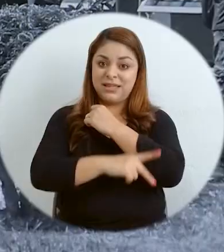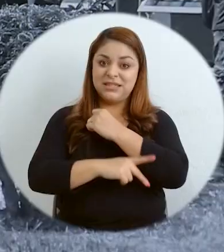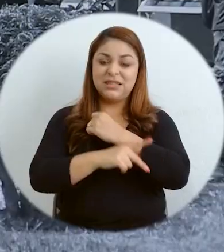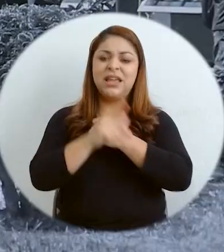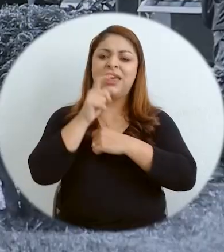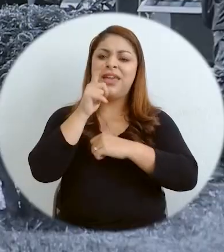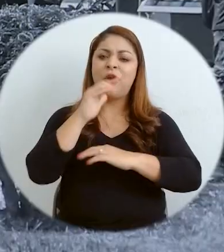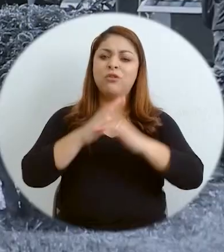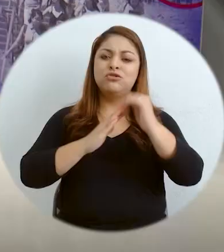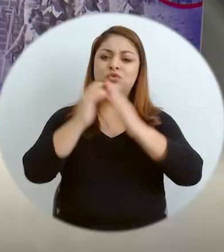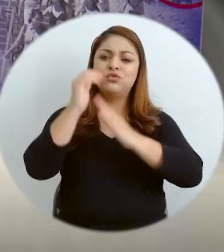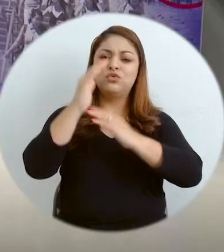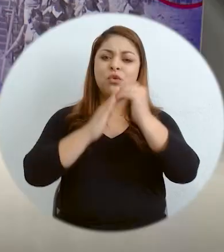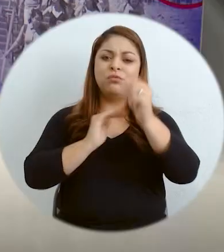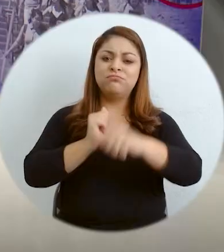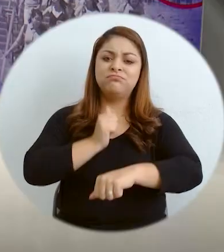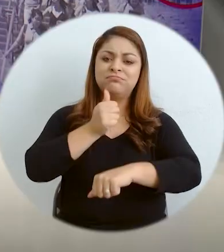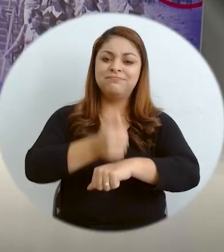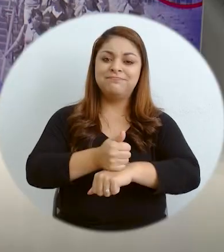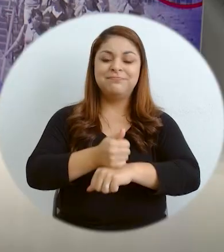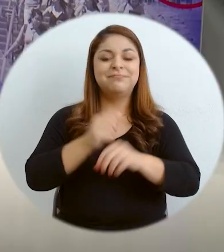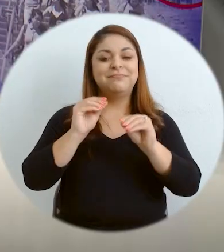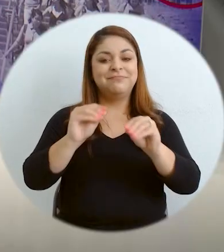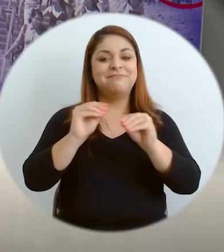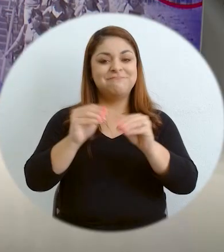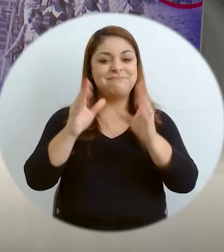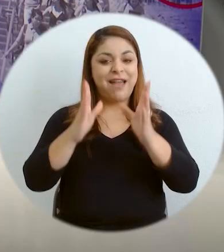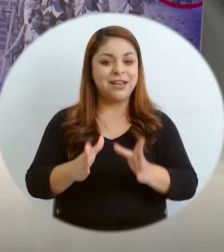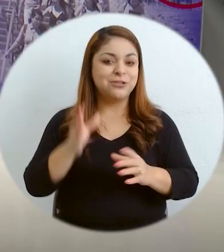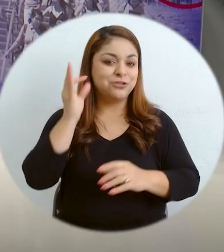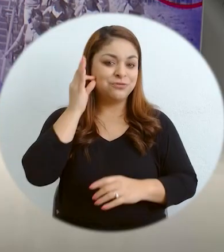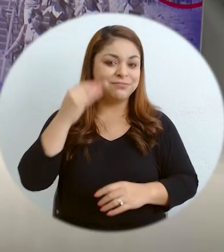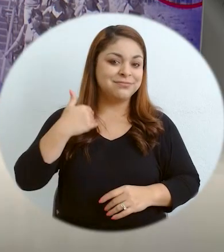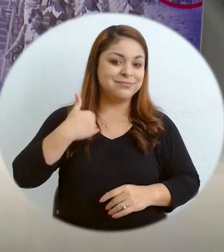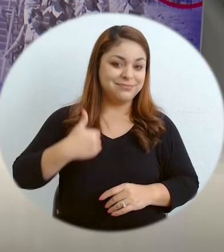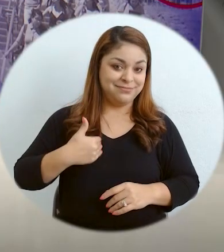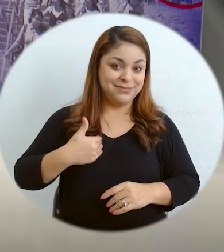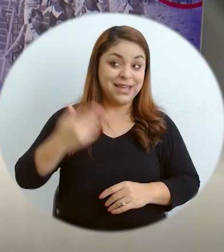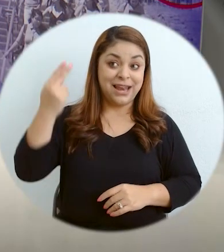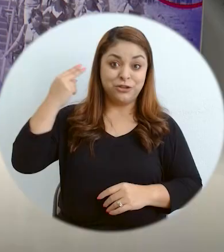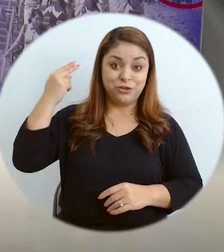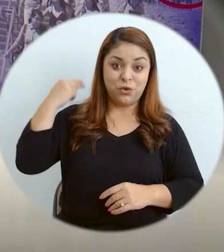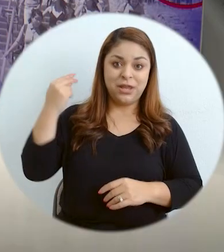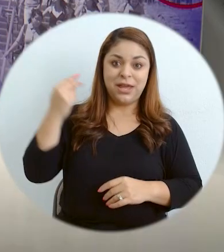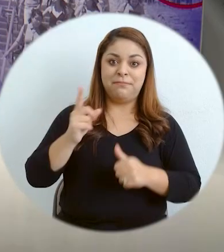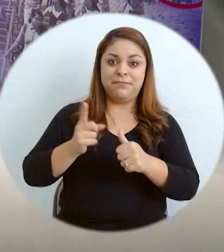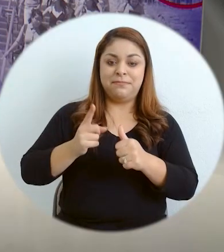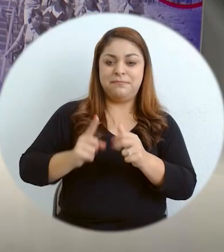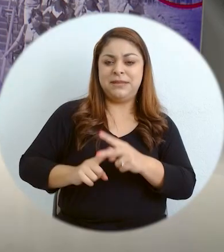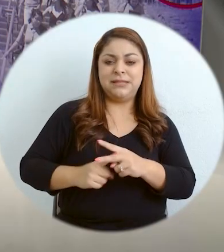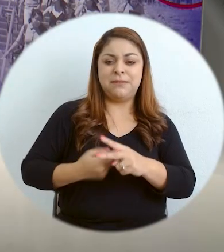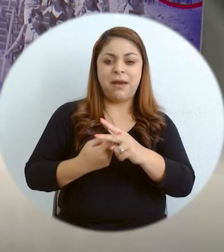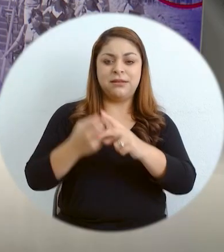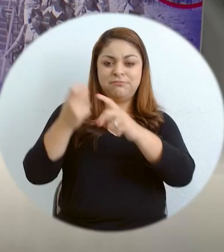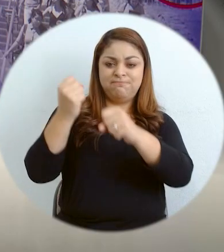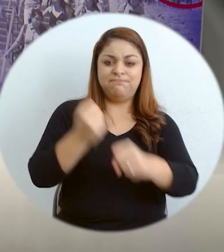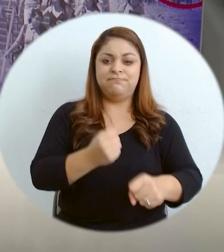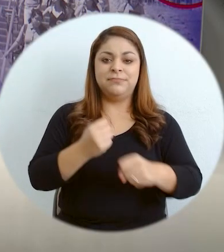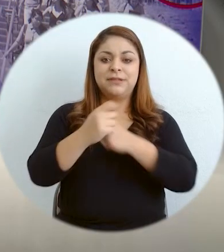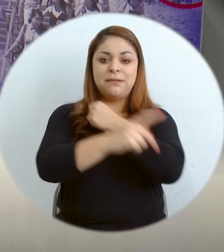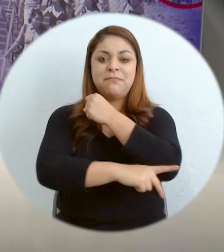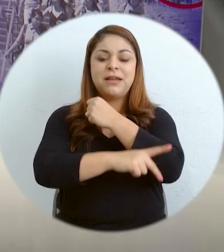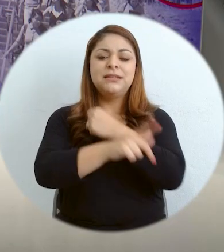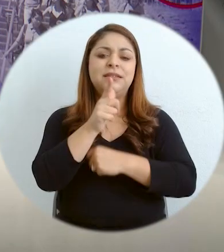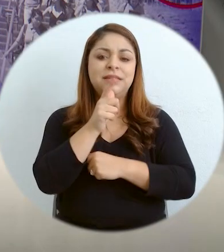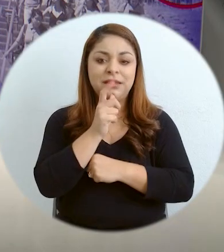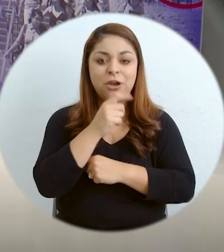por maestros y maestras. En nuestra historia, ¿verdad? Nuestros principales próceres de la patria fueron hombres y